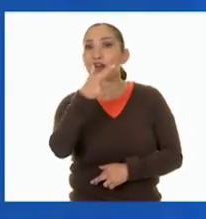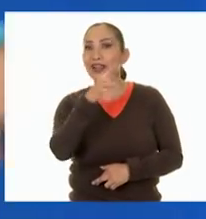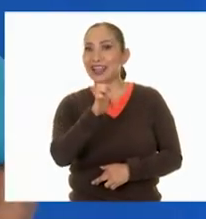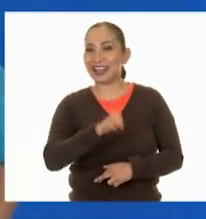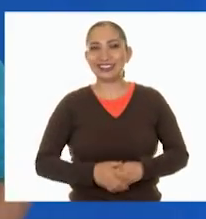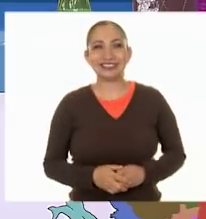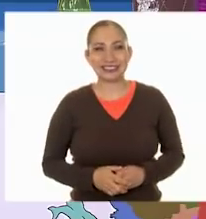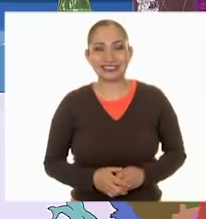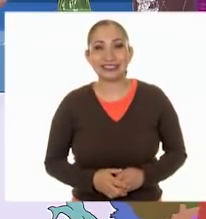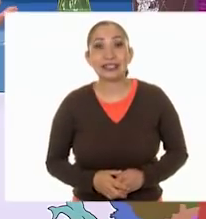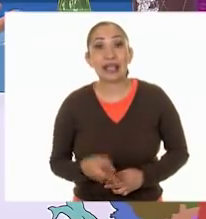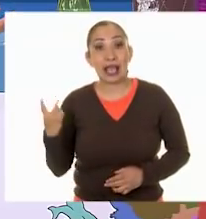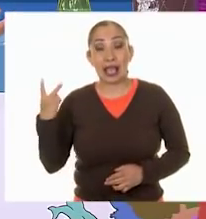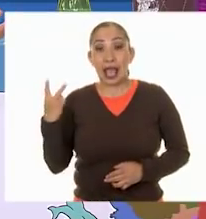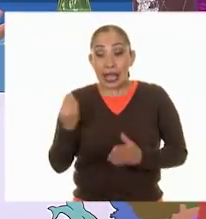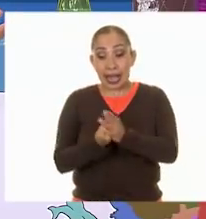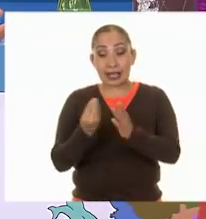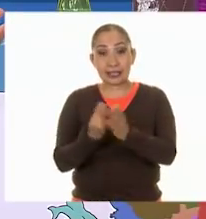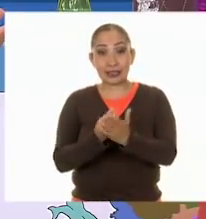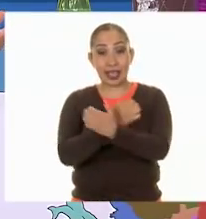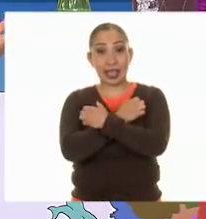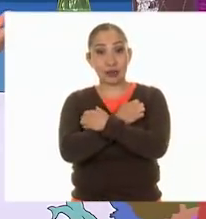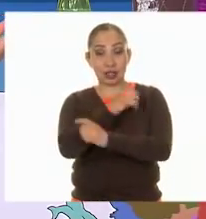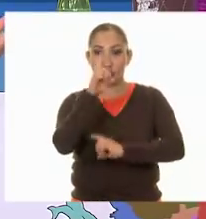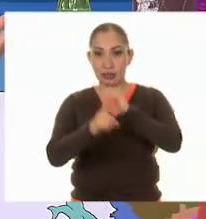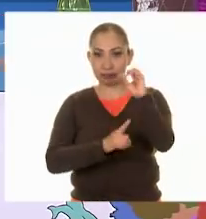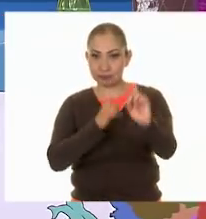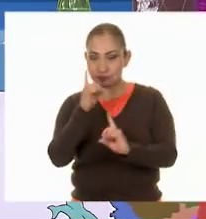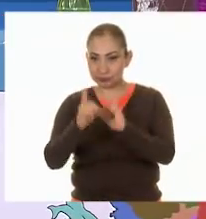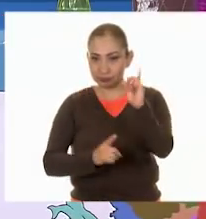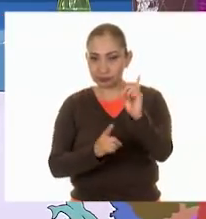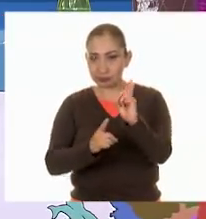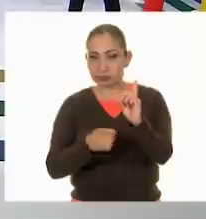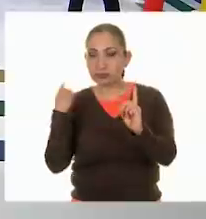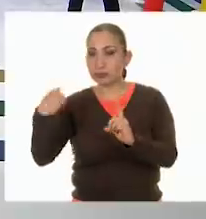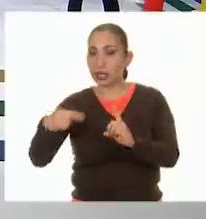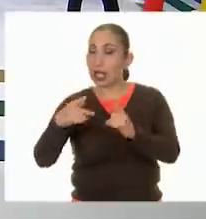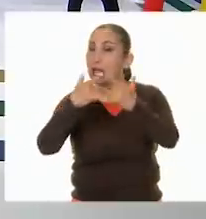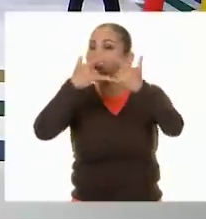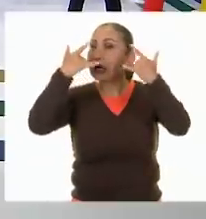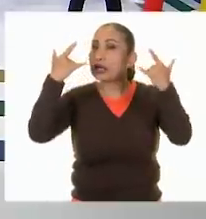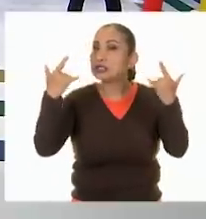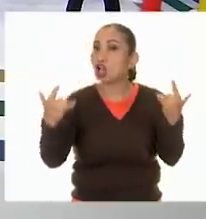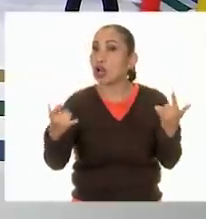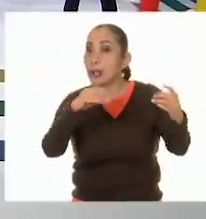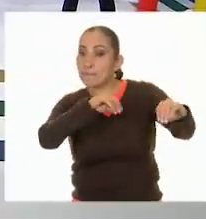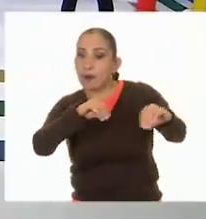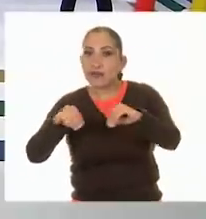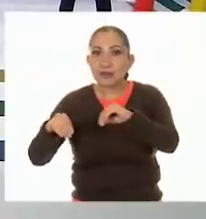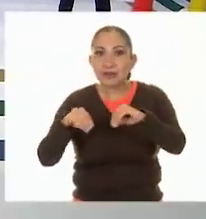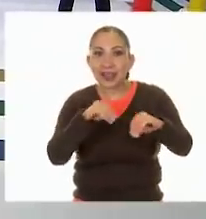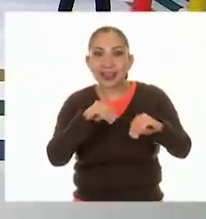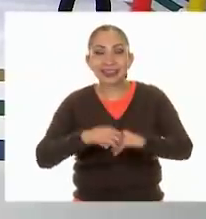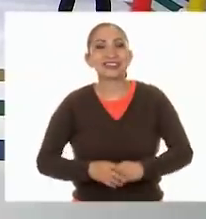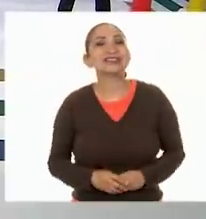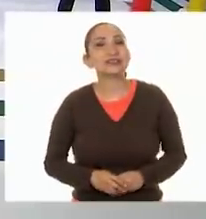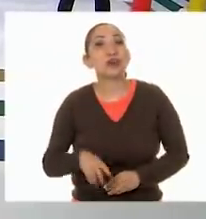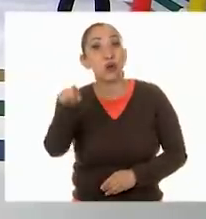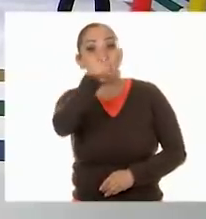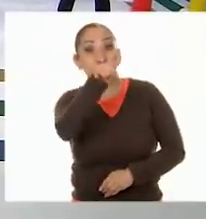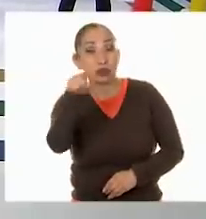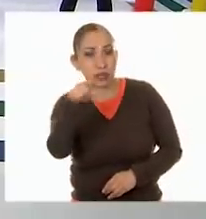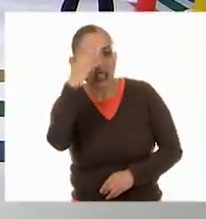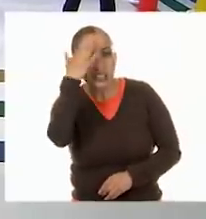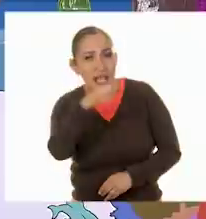Hola. En una sesión más de educación física que se llama... ¡Historias en movimiento! ¿Y ustedes